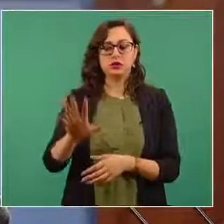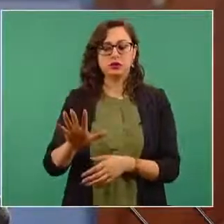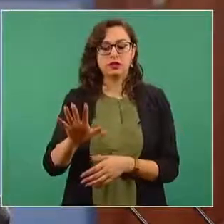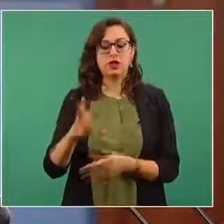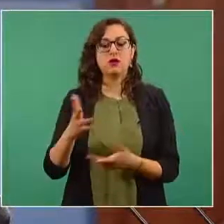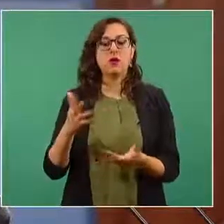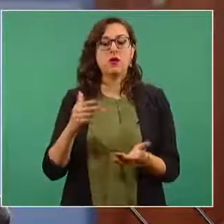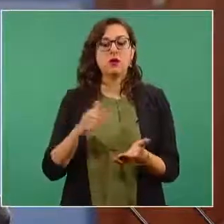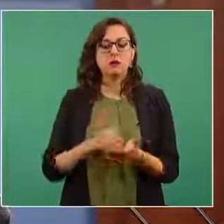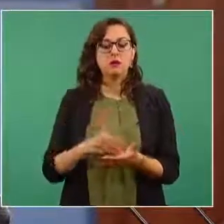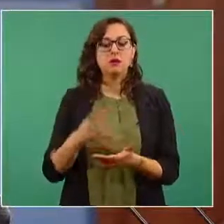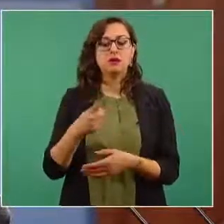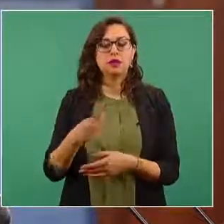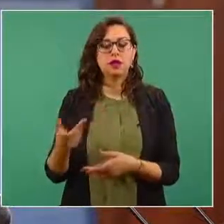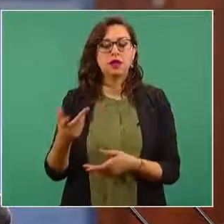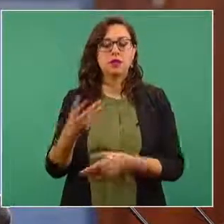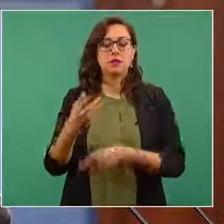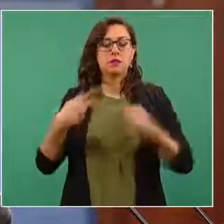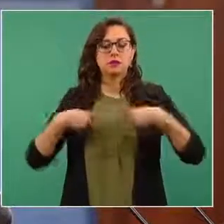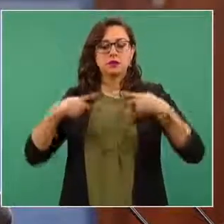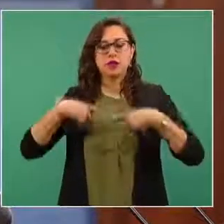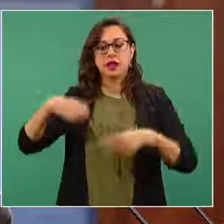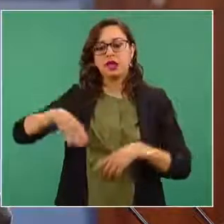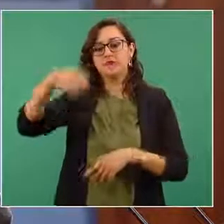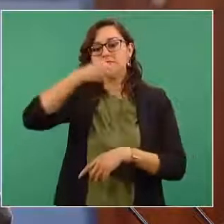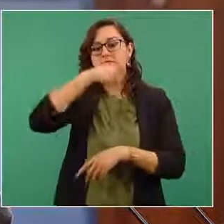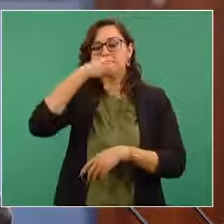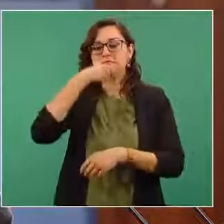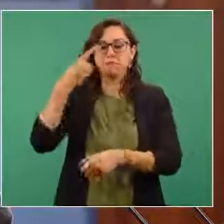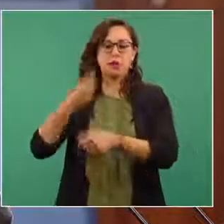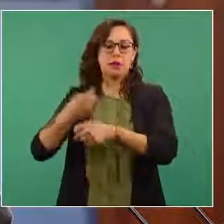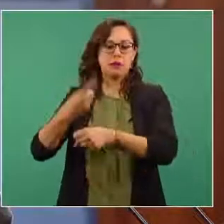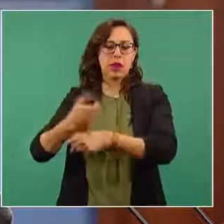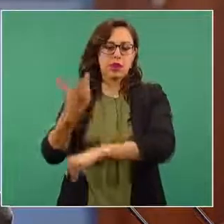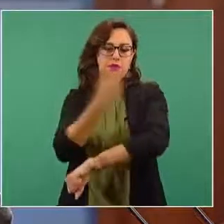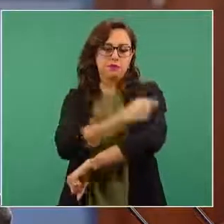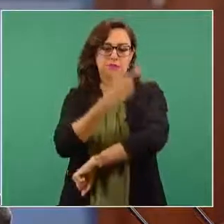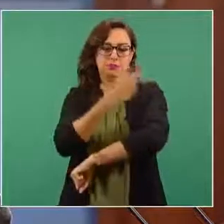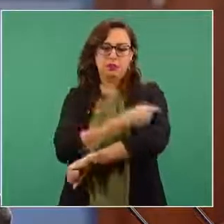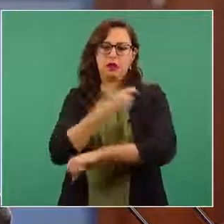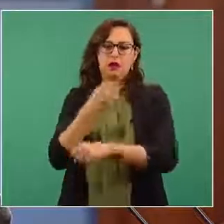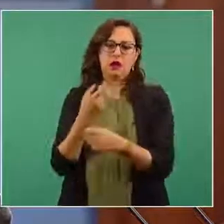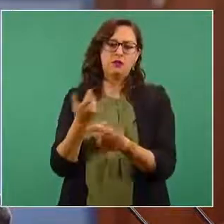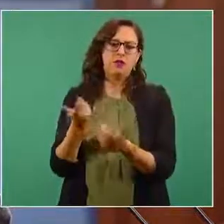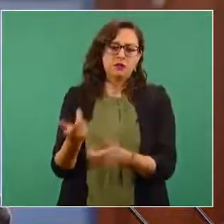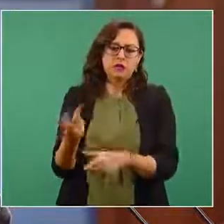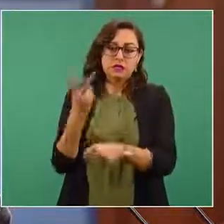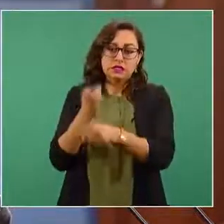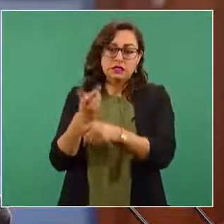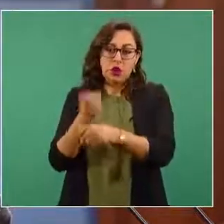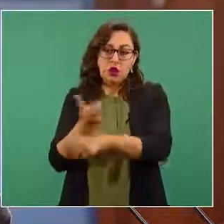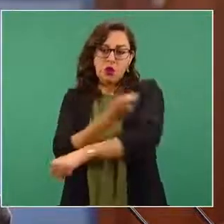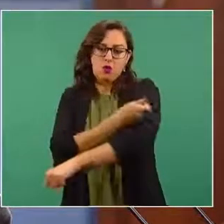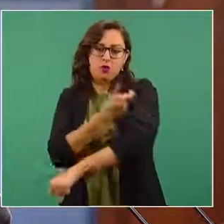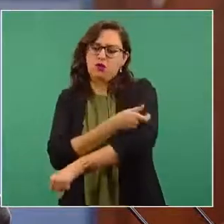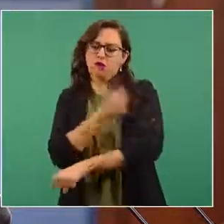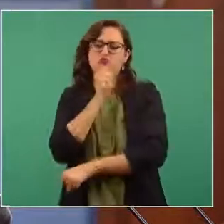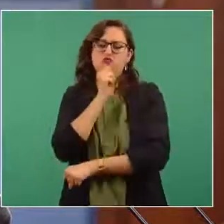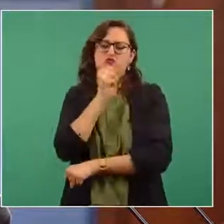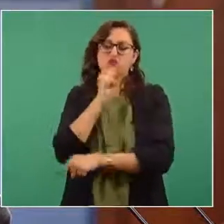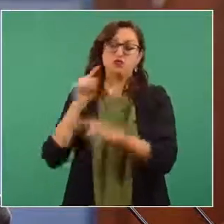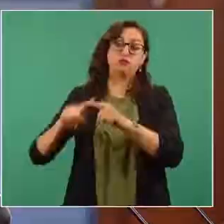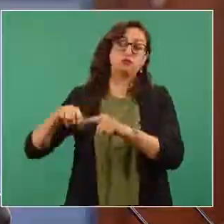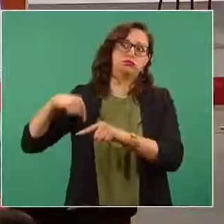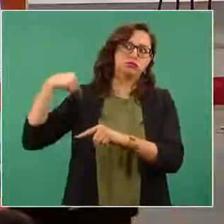1.170.453 primeras dosis. No se ha empezado todavía la segunda dosis, pero este es uno de los elementos más sensibles,